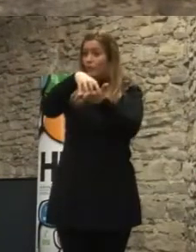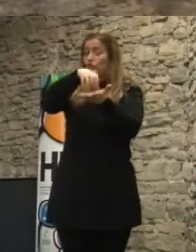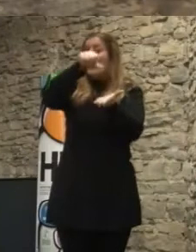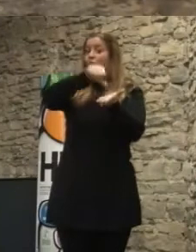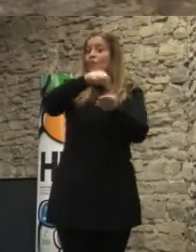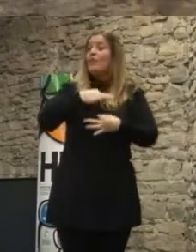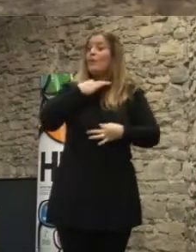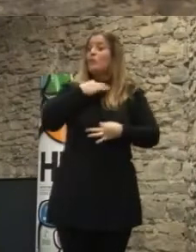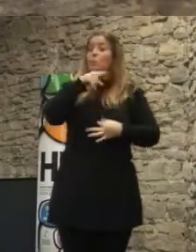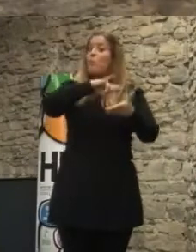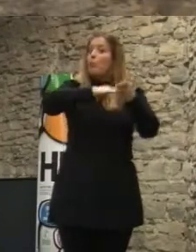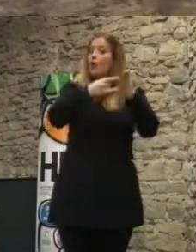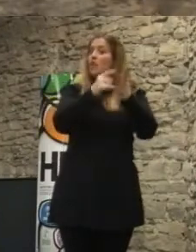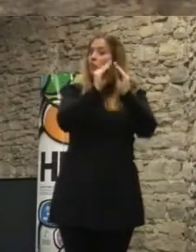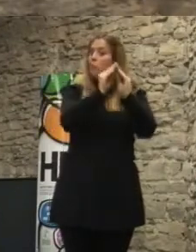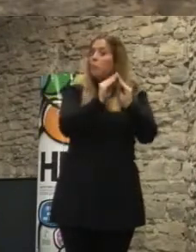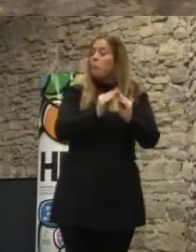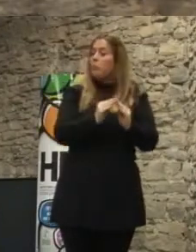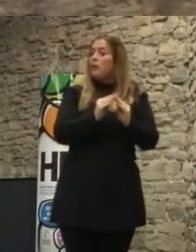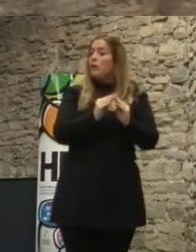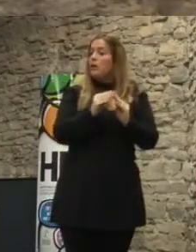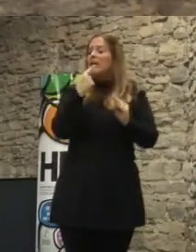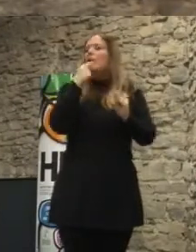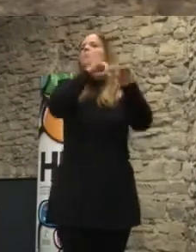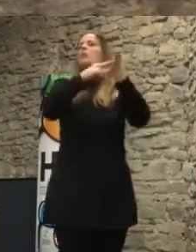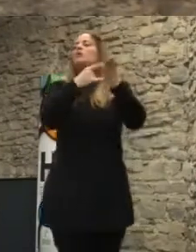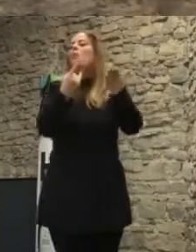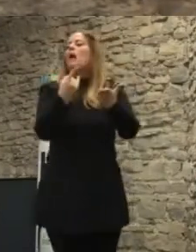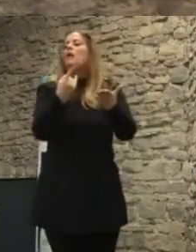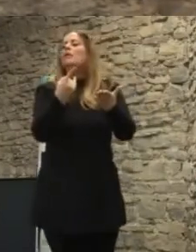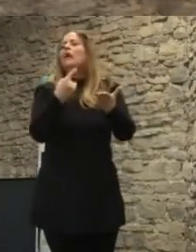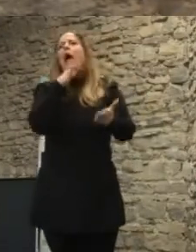un proyecto que era, pues, una vez cada... Ahora no lo sé